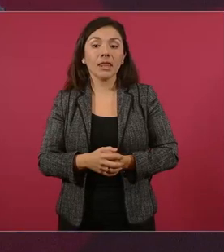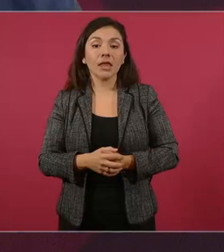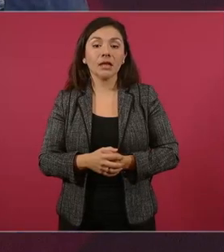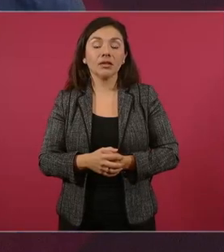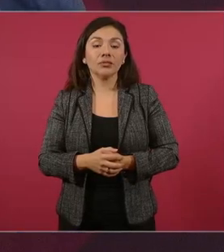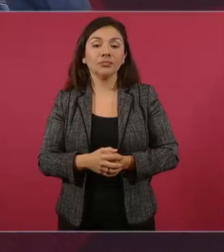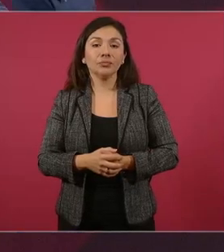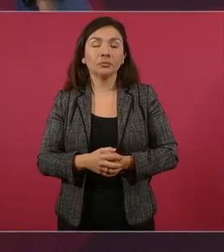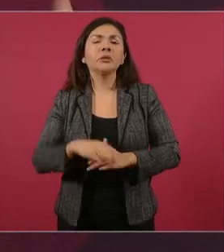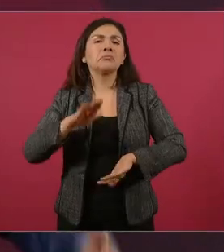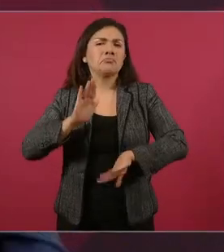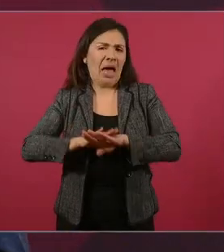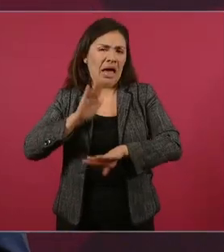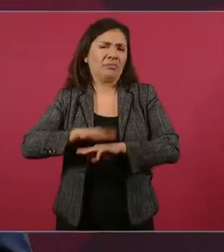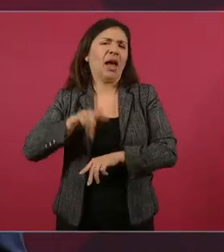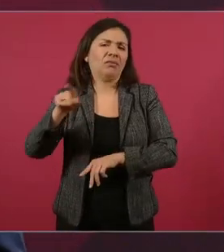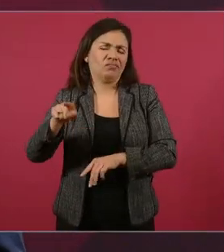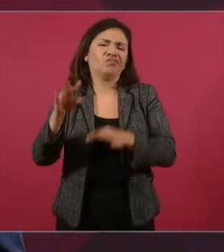Y otras cosas.